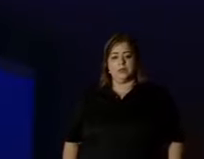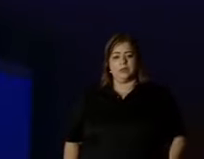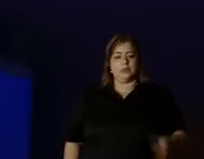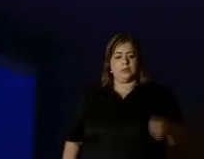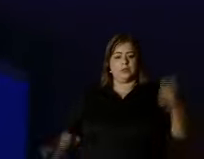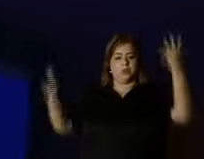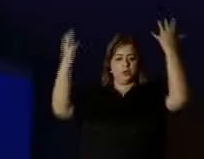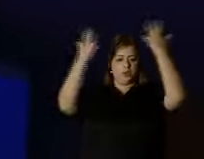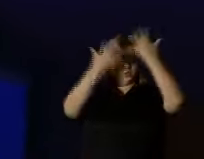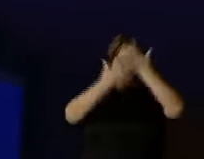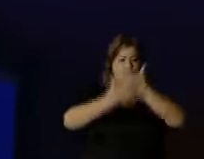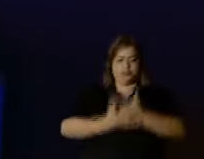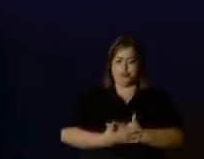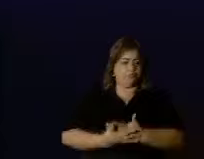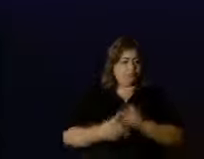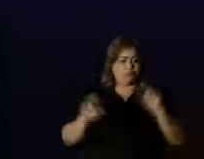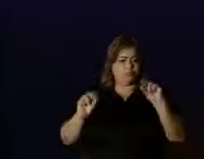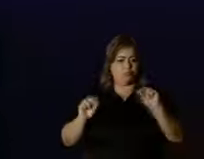toda gloria